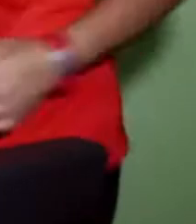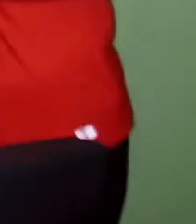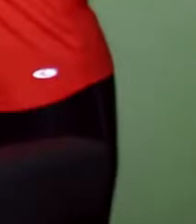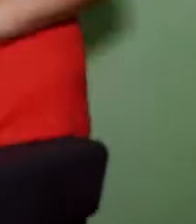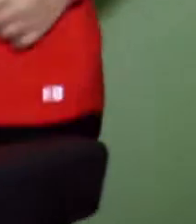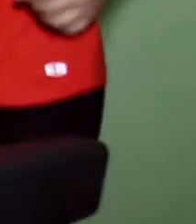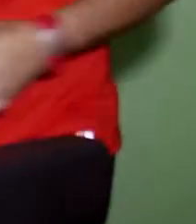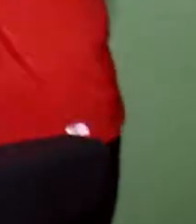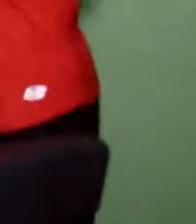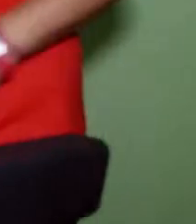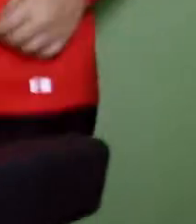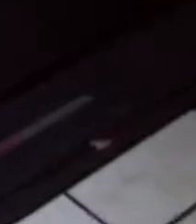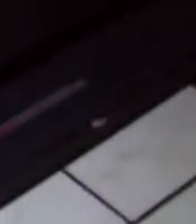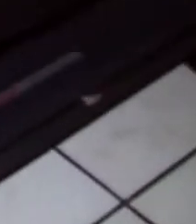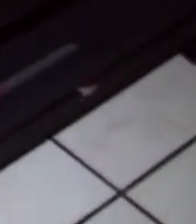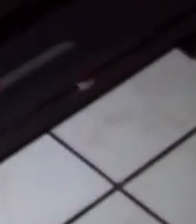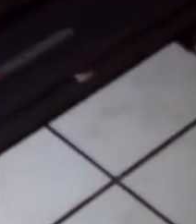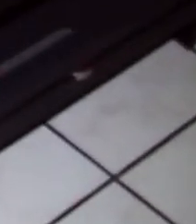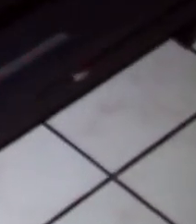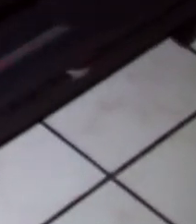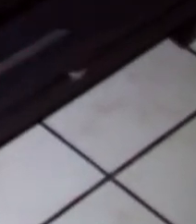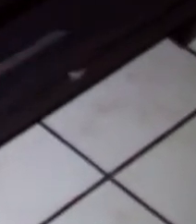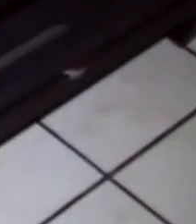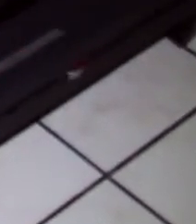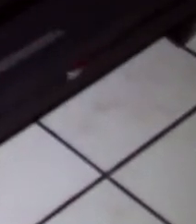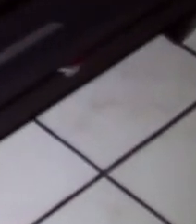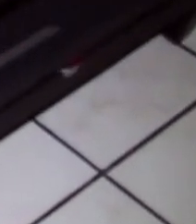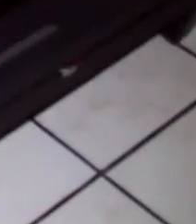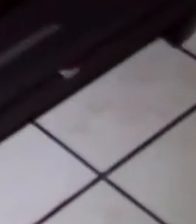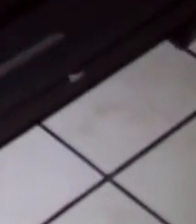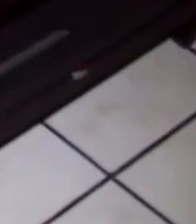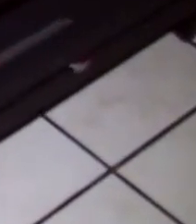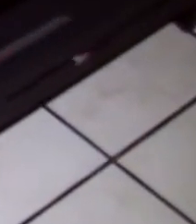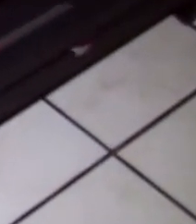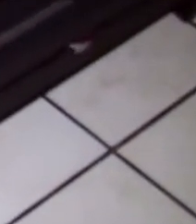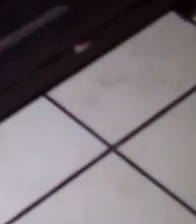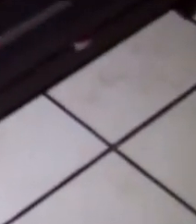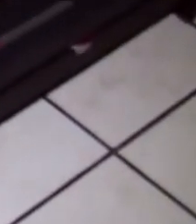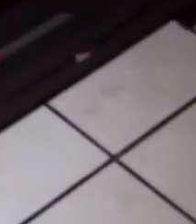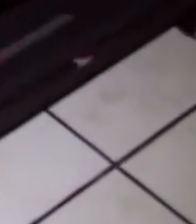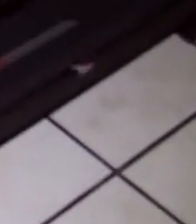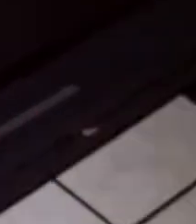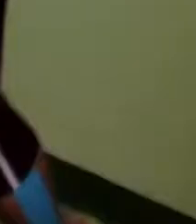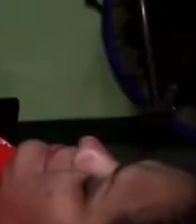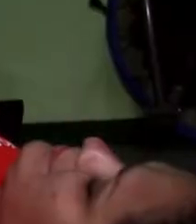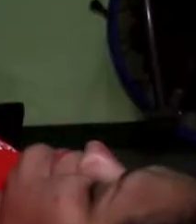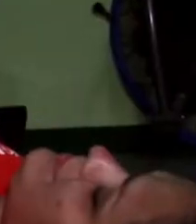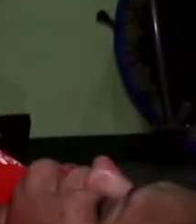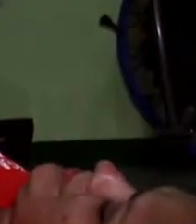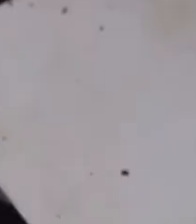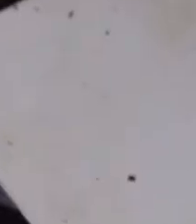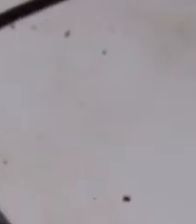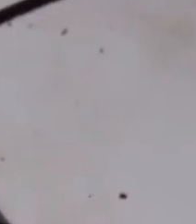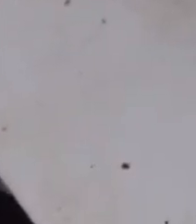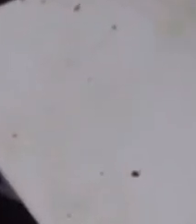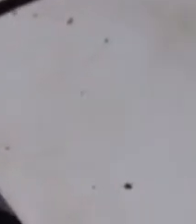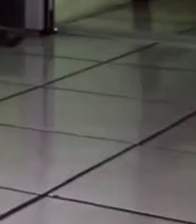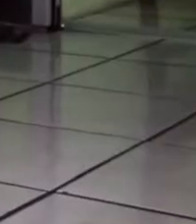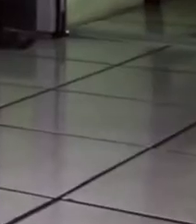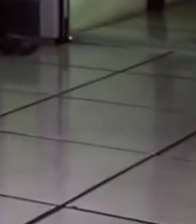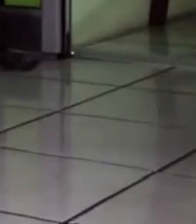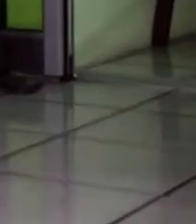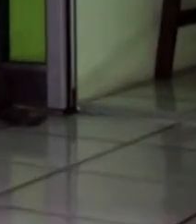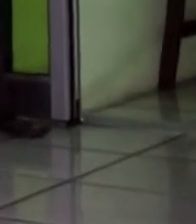Bueno, Viri, en un principio se le hizo un análisis para determinar cómo estaba en